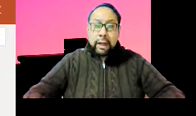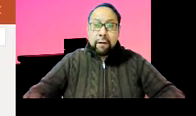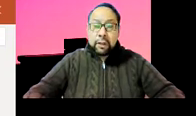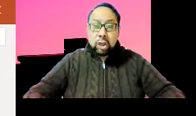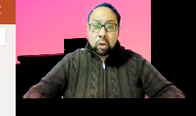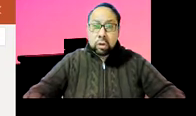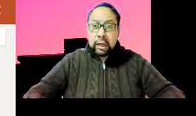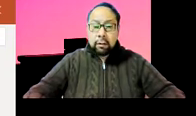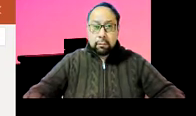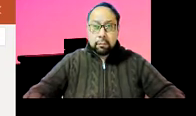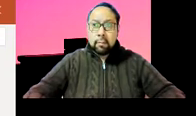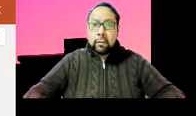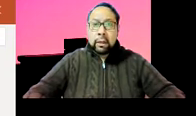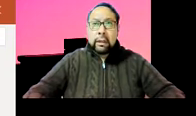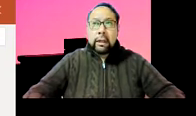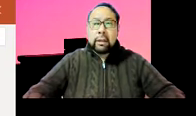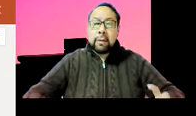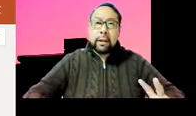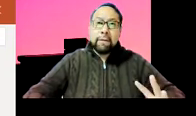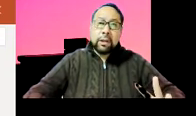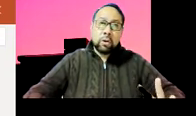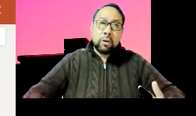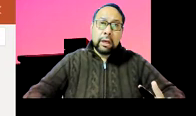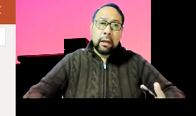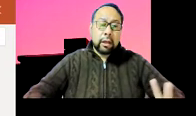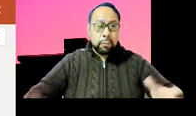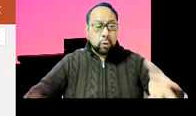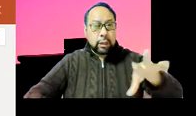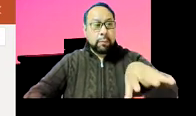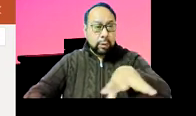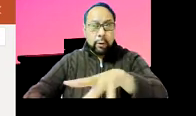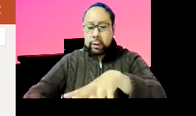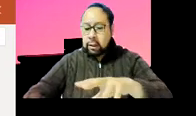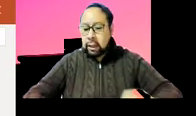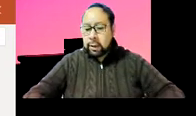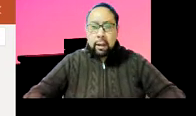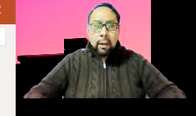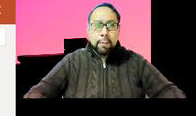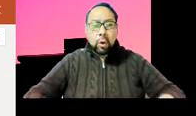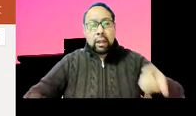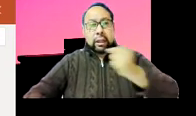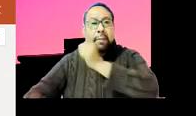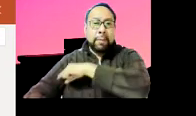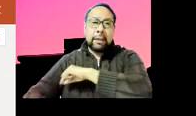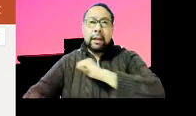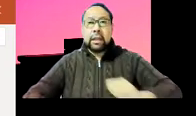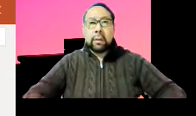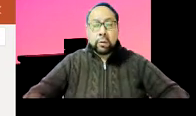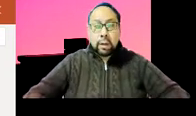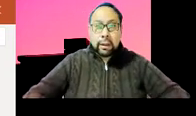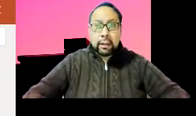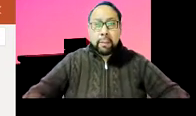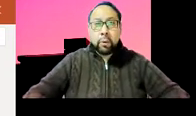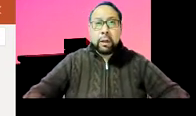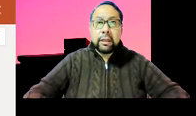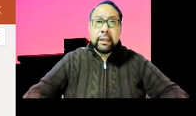para un beneficio social. Y en este beneficio social, que es por eso que vamos a hablar de este tema, porque el tema más adelante que